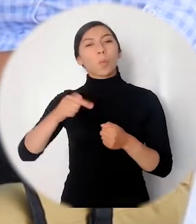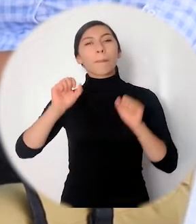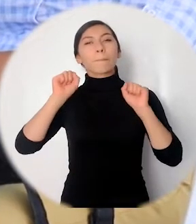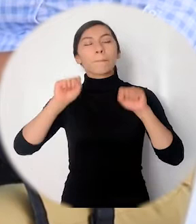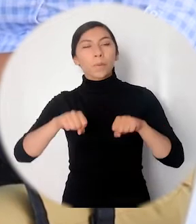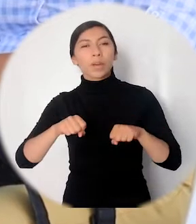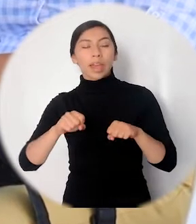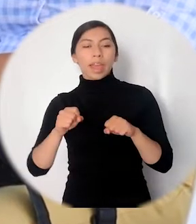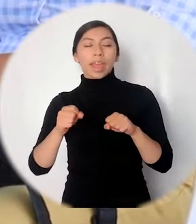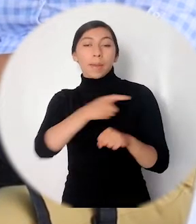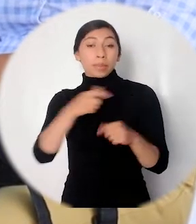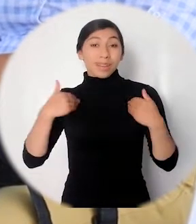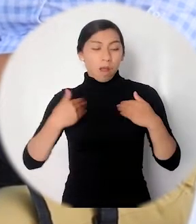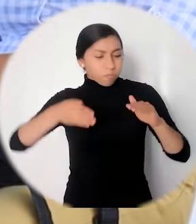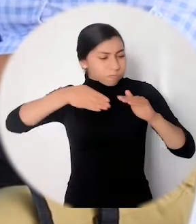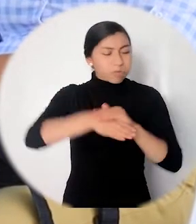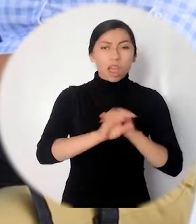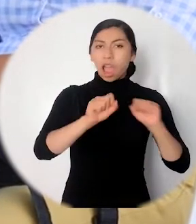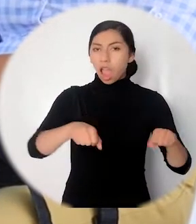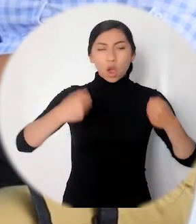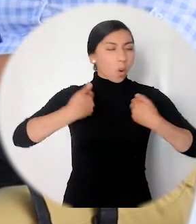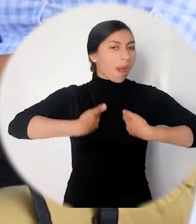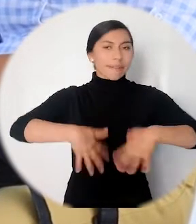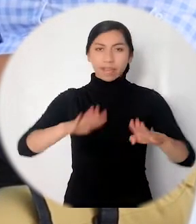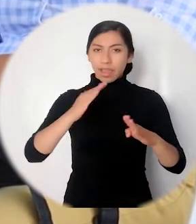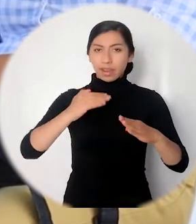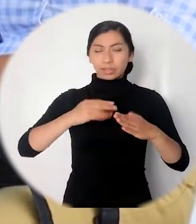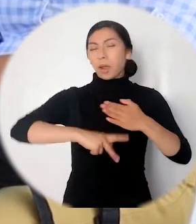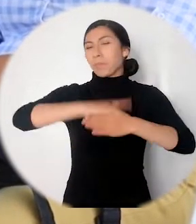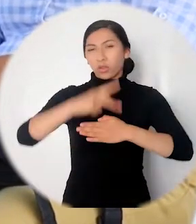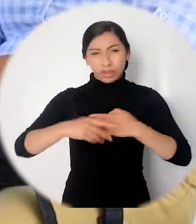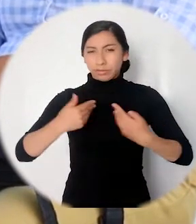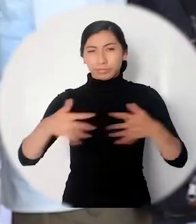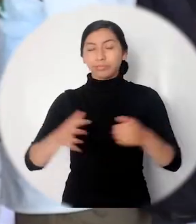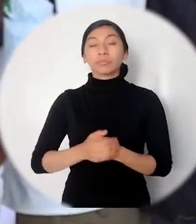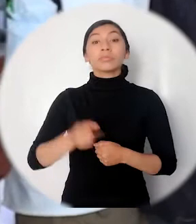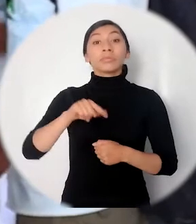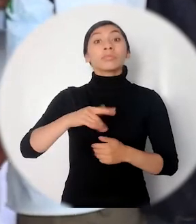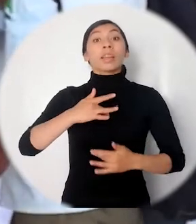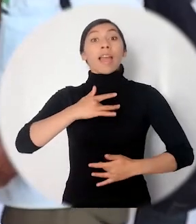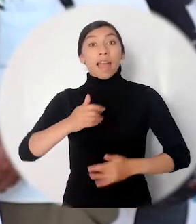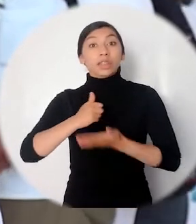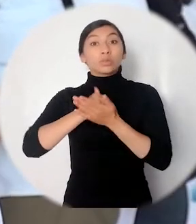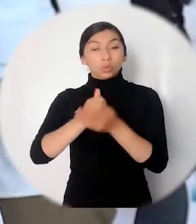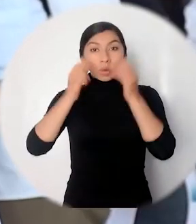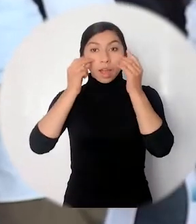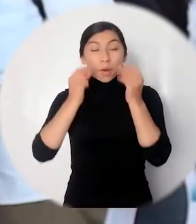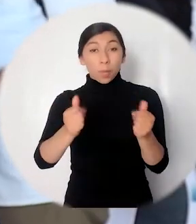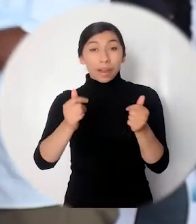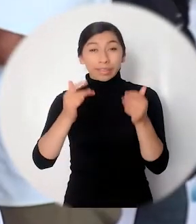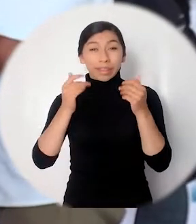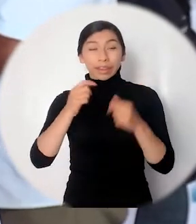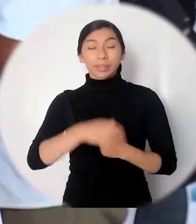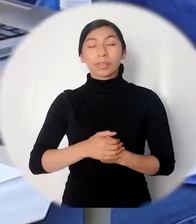el conflicto puedan acceder de manera directa a cualquier trámite administrativo. Respecto a la atención humanitaria de